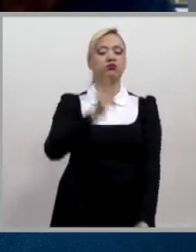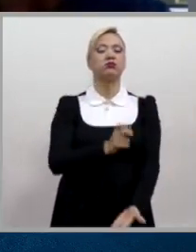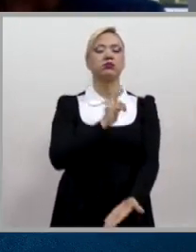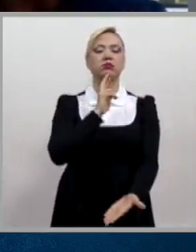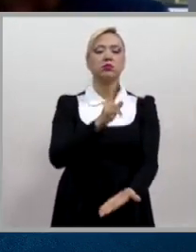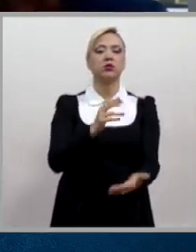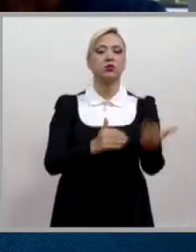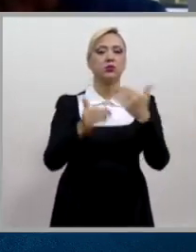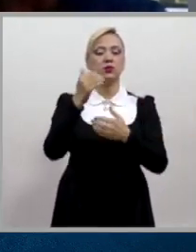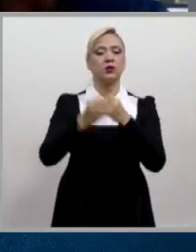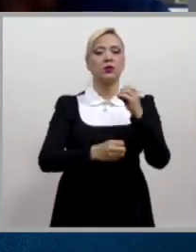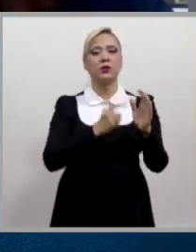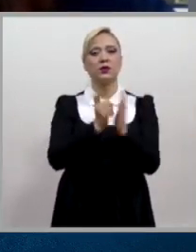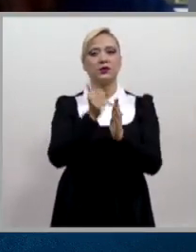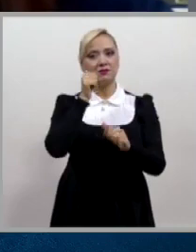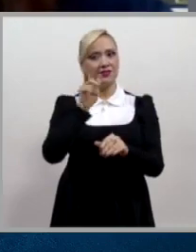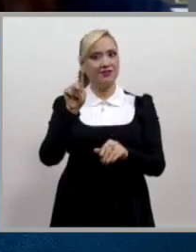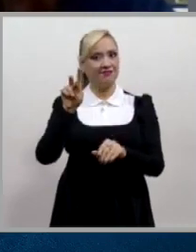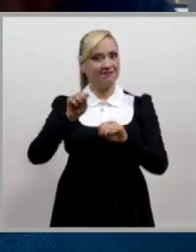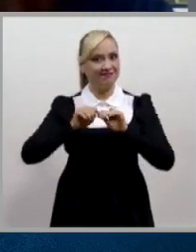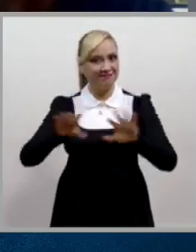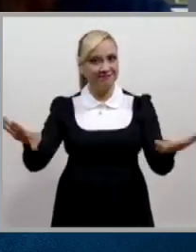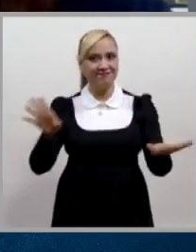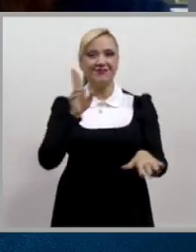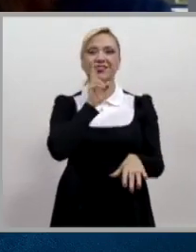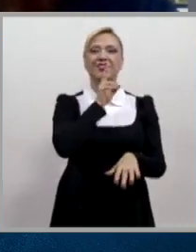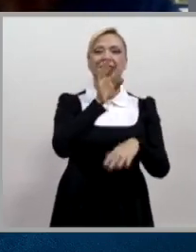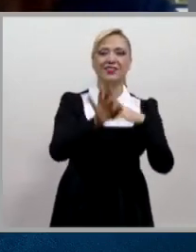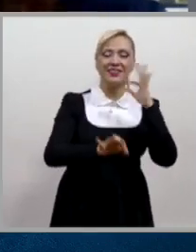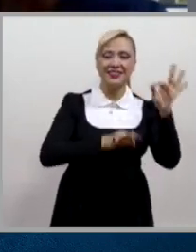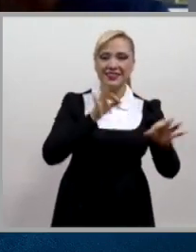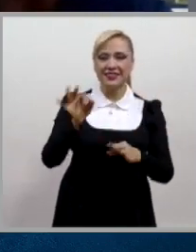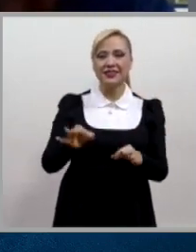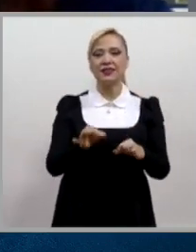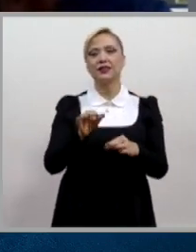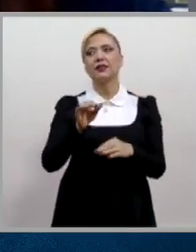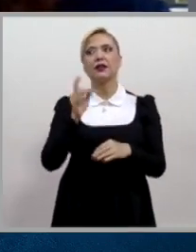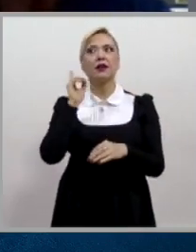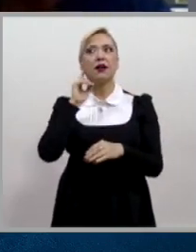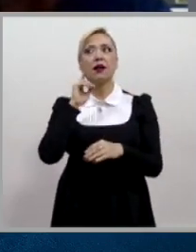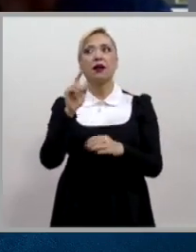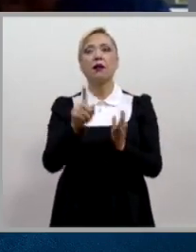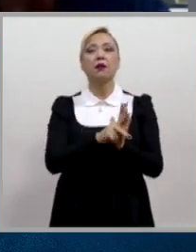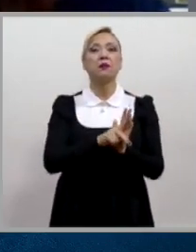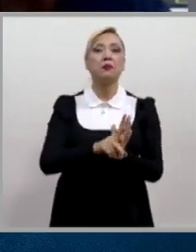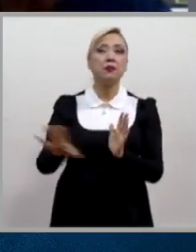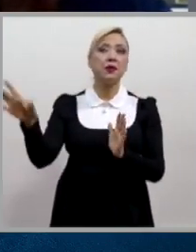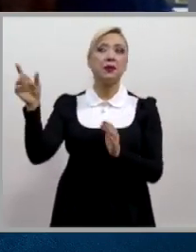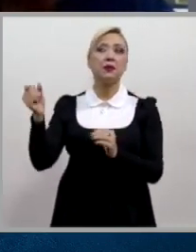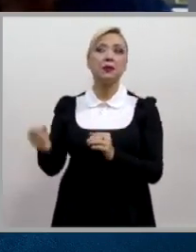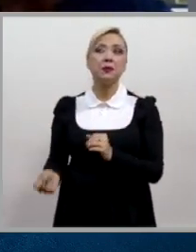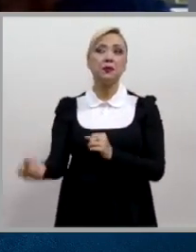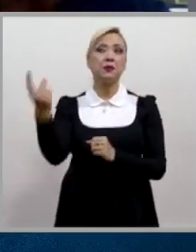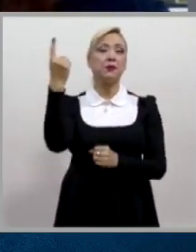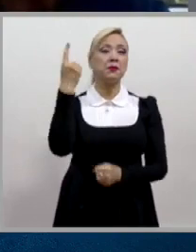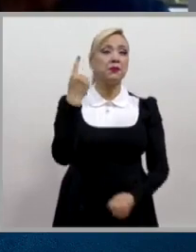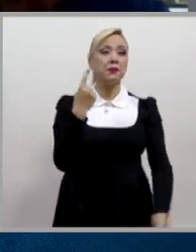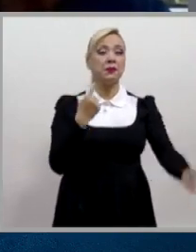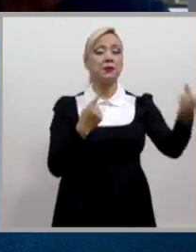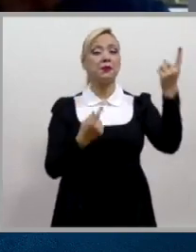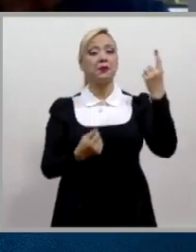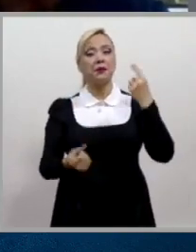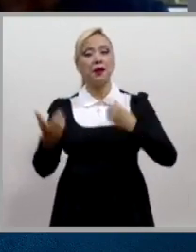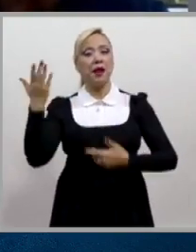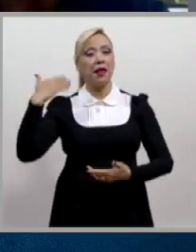ya no solo aquellos casos que eran mediáticamente extraordinarios, sino incluso con cierta cotidianidad distintos asuntos